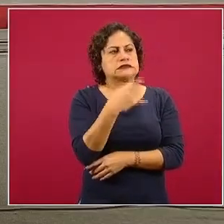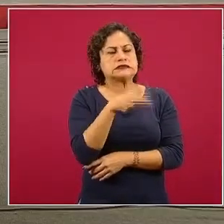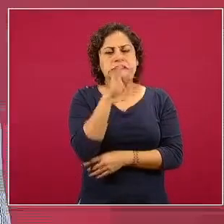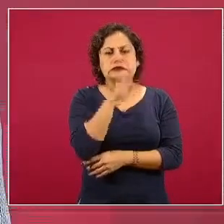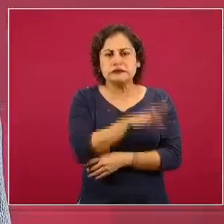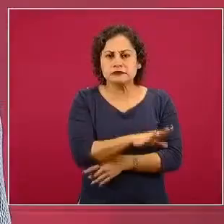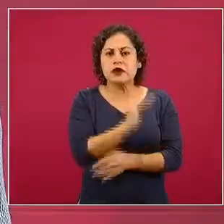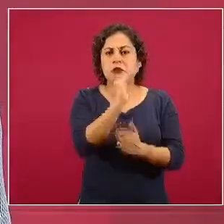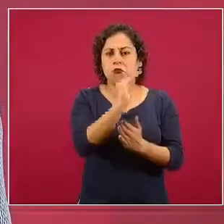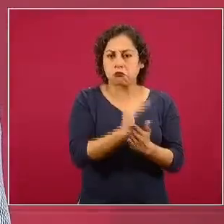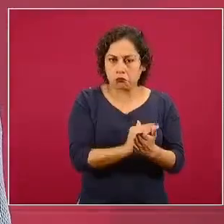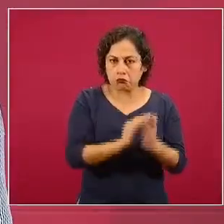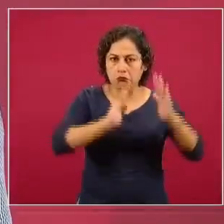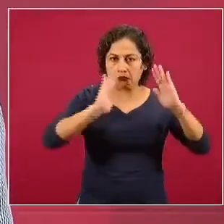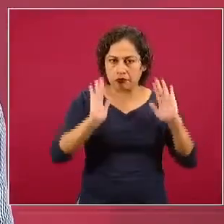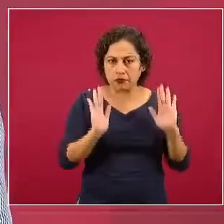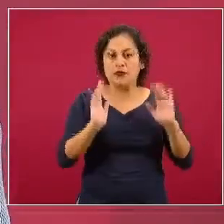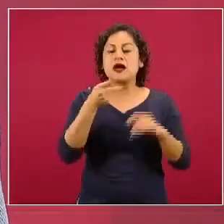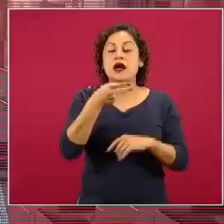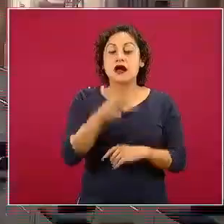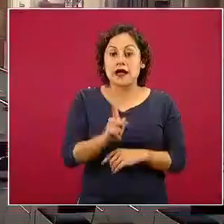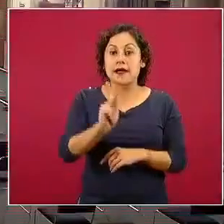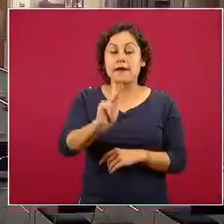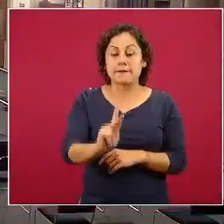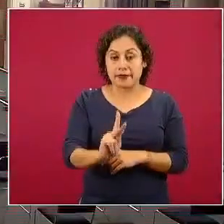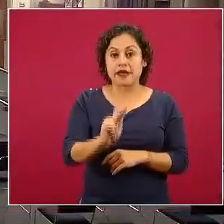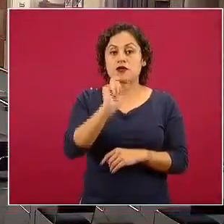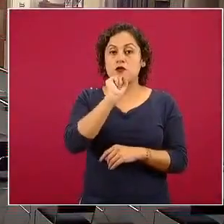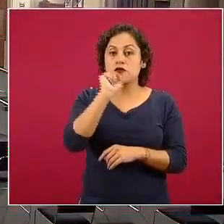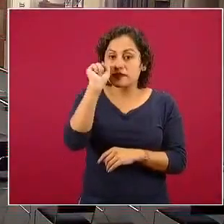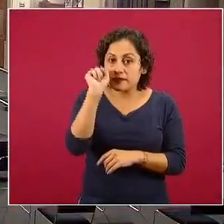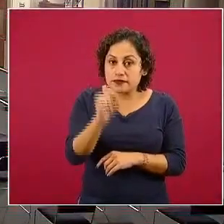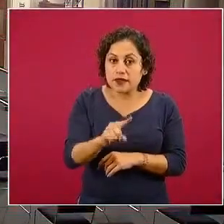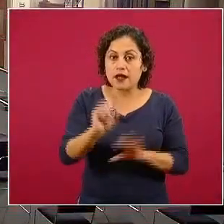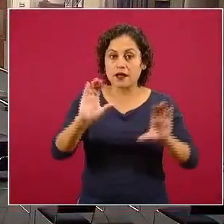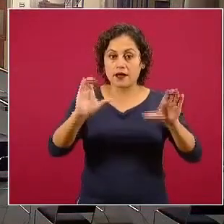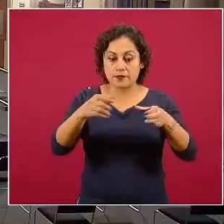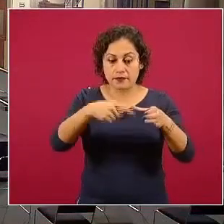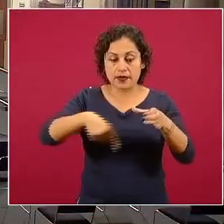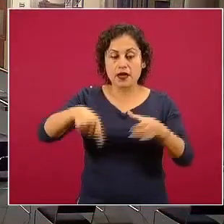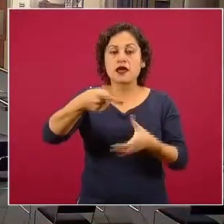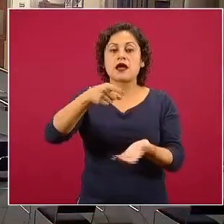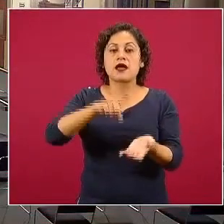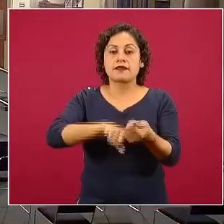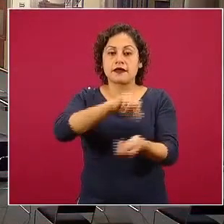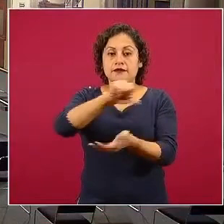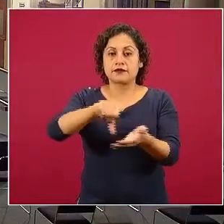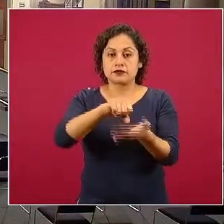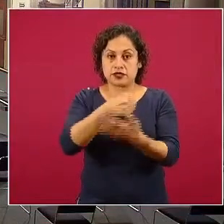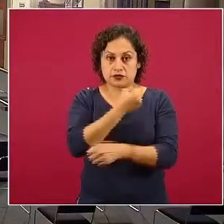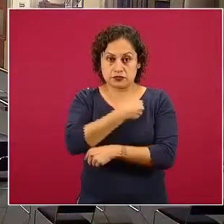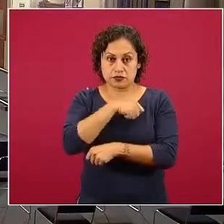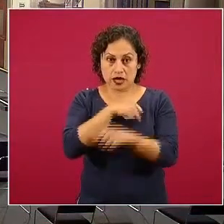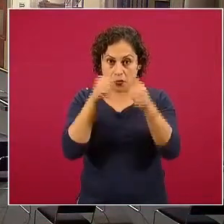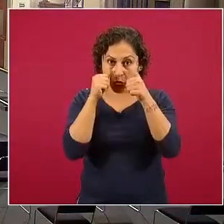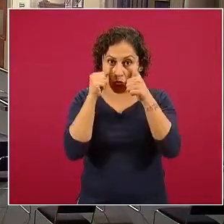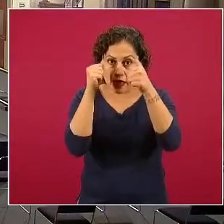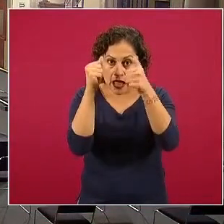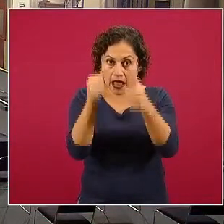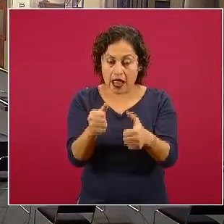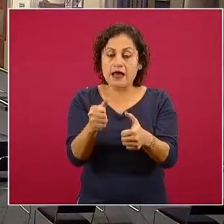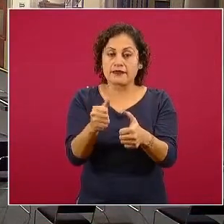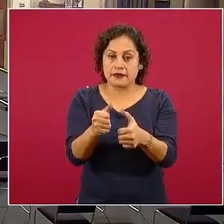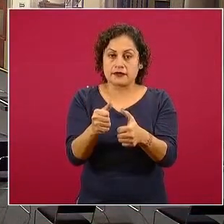muy importante va a permitir en las acciones de campo, sobre todo en la atención primaria a la salud, que es otra estrategia que has estado implementando